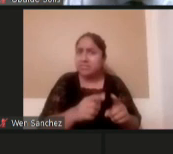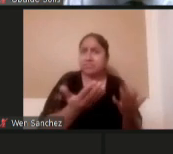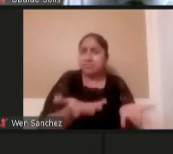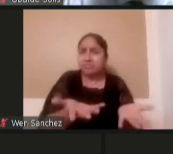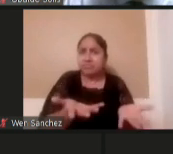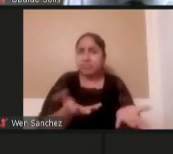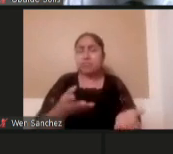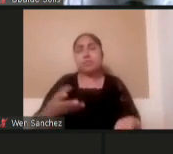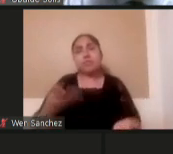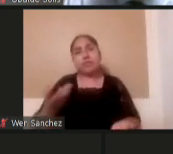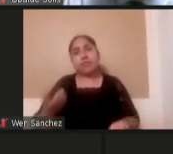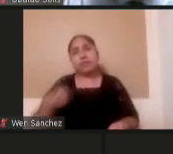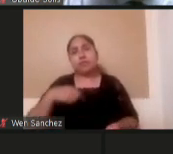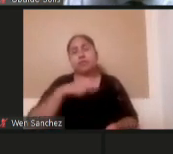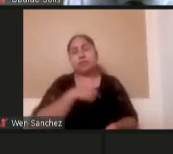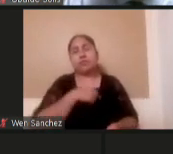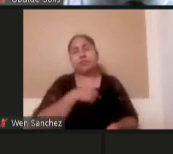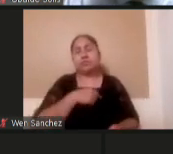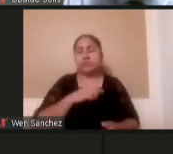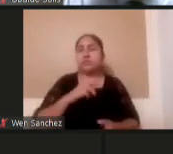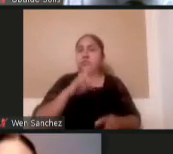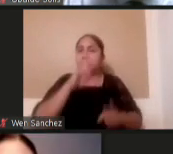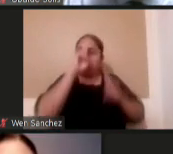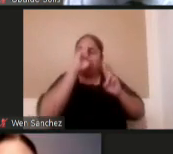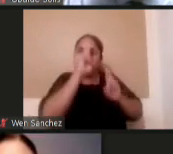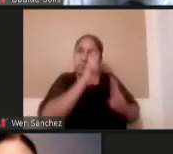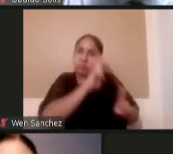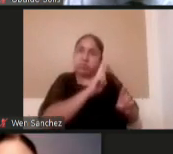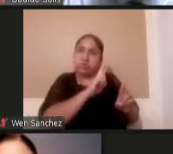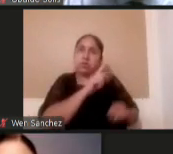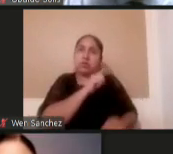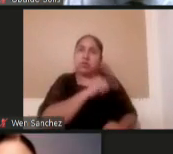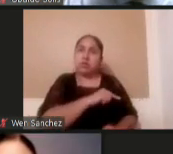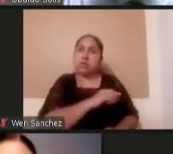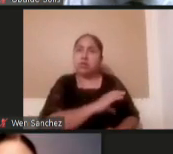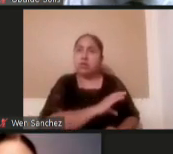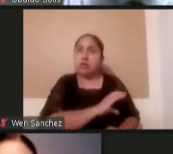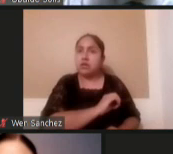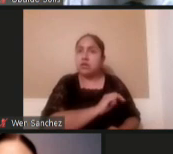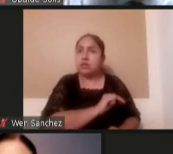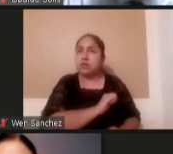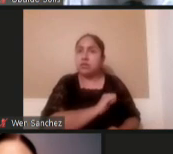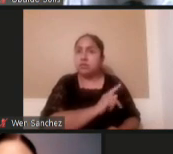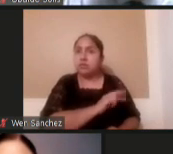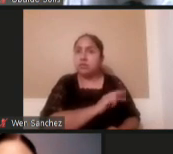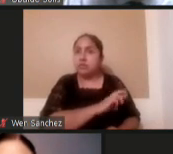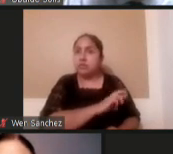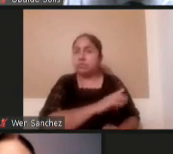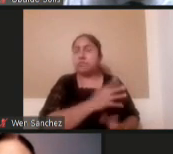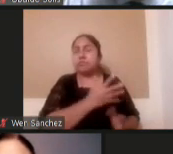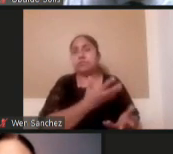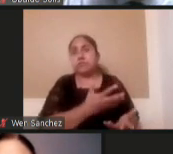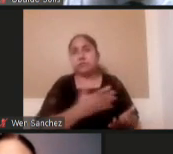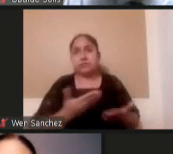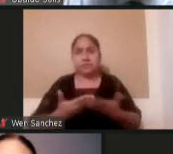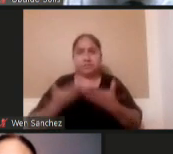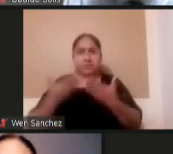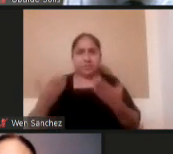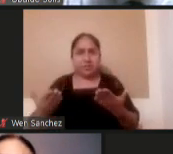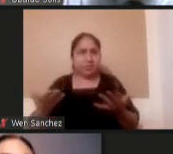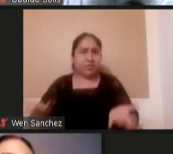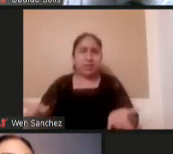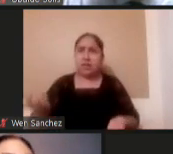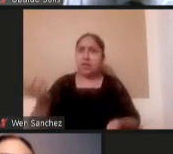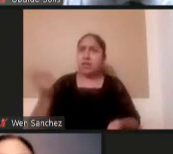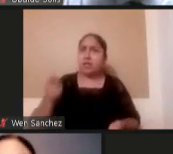las acciones que ha realizado a favor de la población con discapacidad. Ante el desconcierto que nos provocaron las declaraciones del